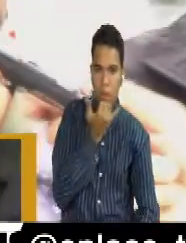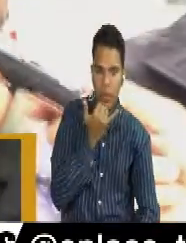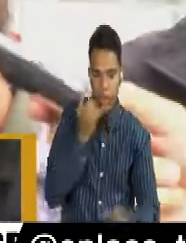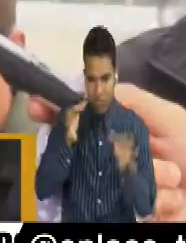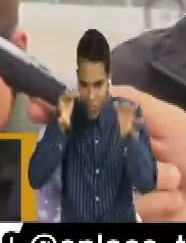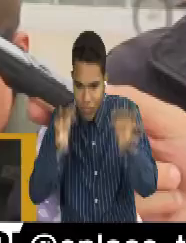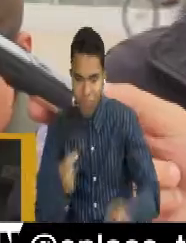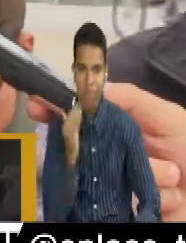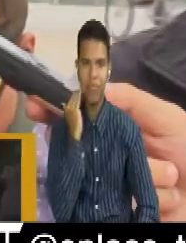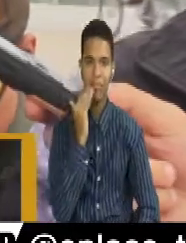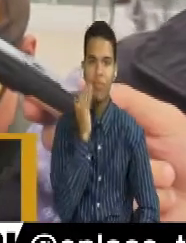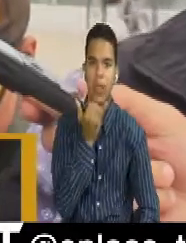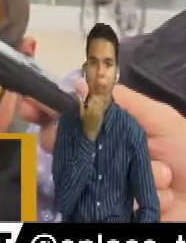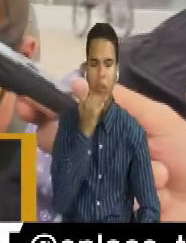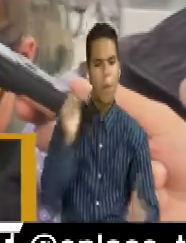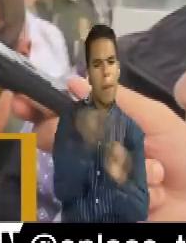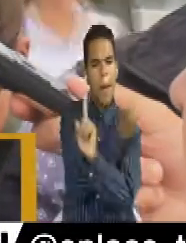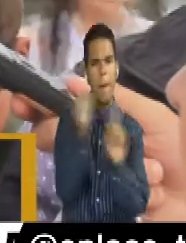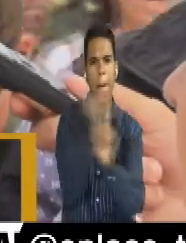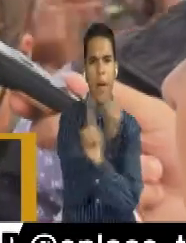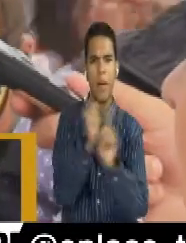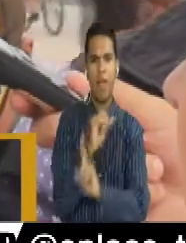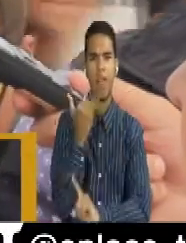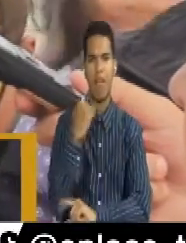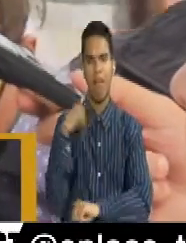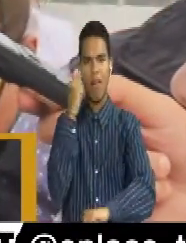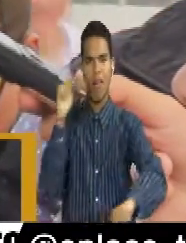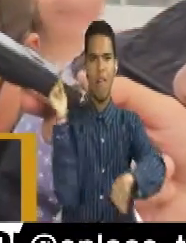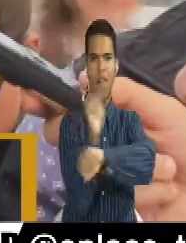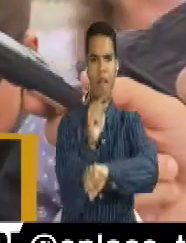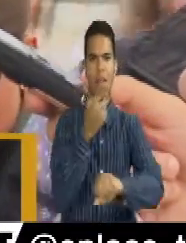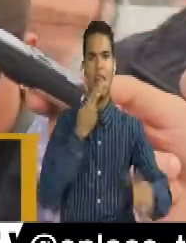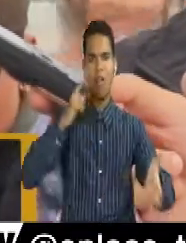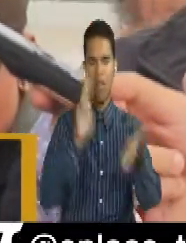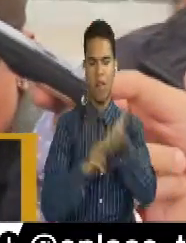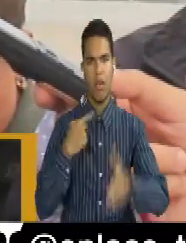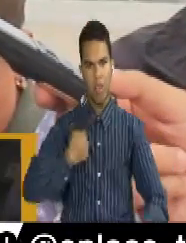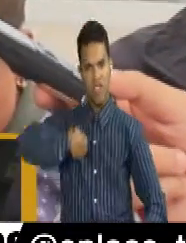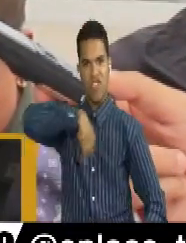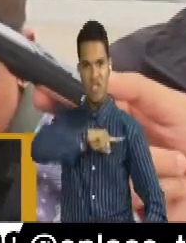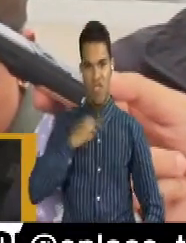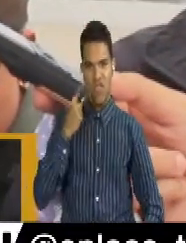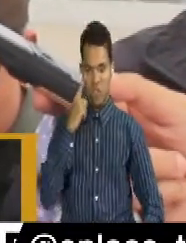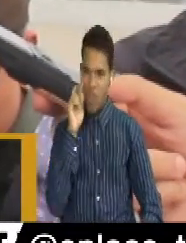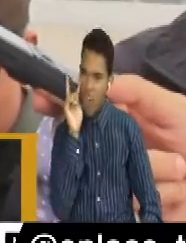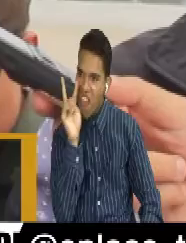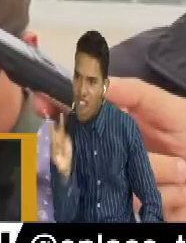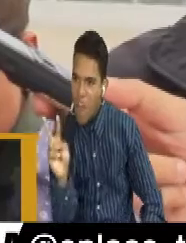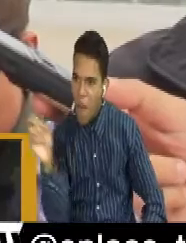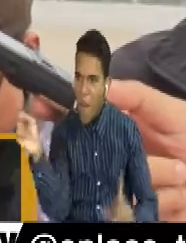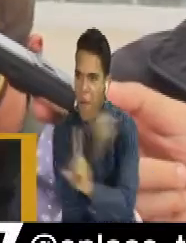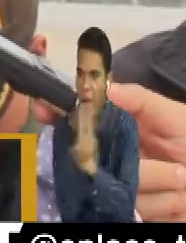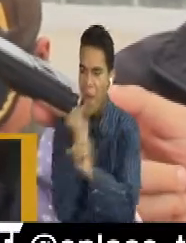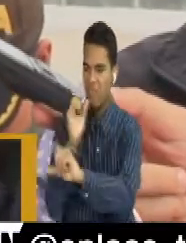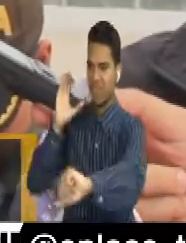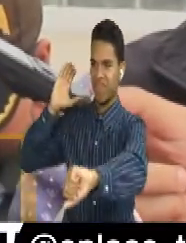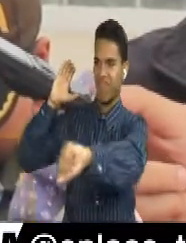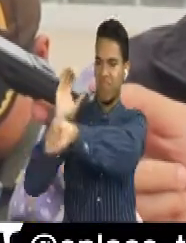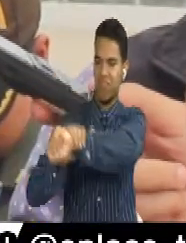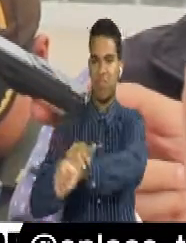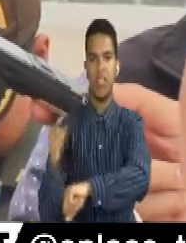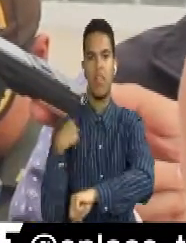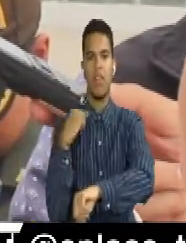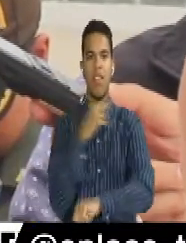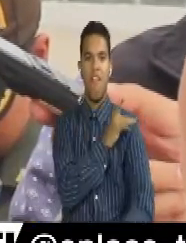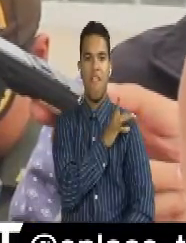señora. Efectivamente se formula el denuncio y vuelvo y repito, ejecutamos el procedimiento en flagrancia y es presentado inmediatamente a Fiscalía General de la